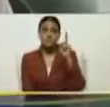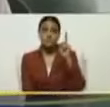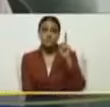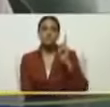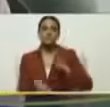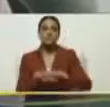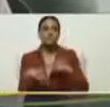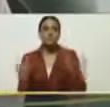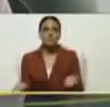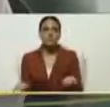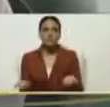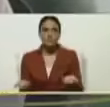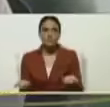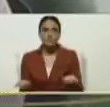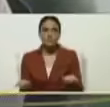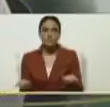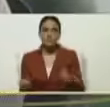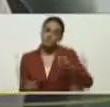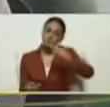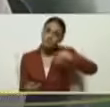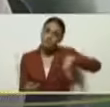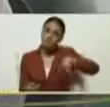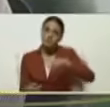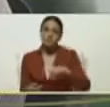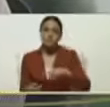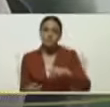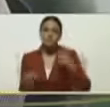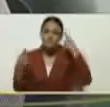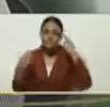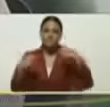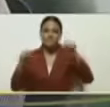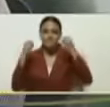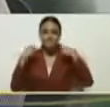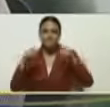porque hemos ensayado